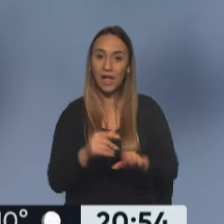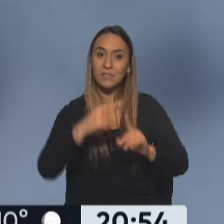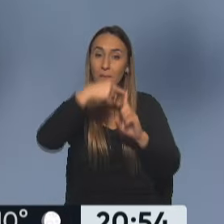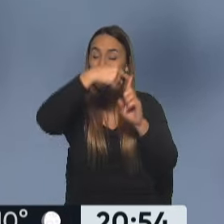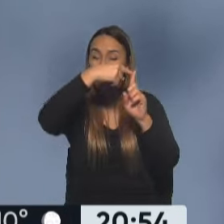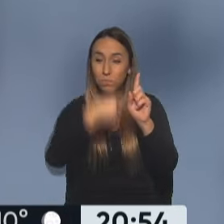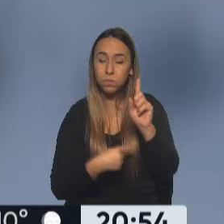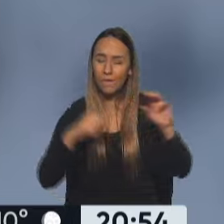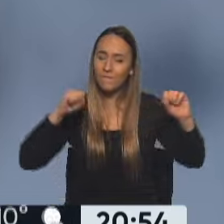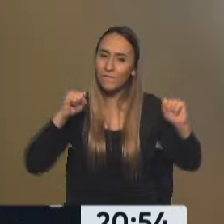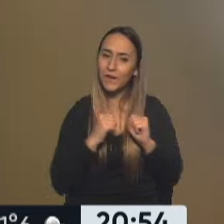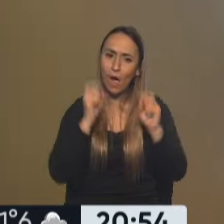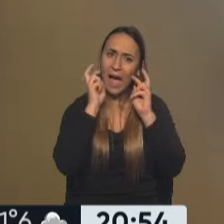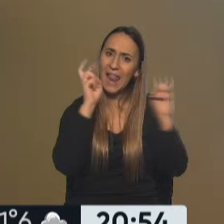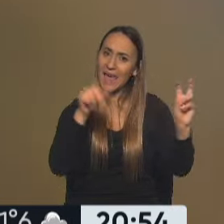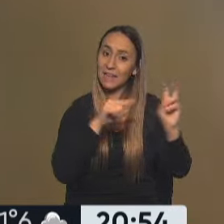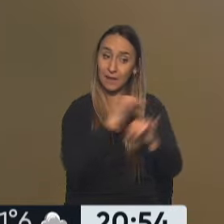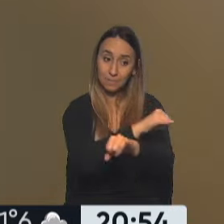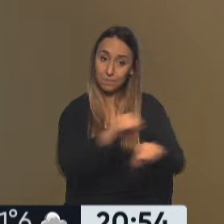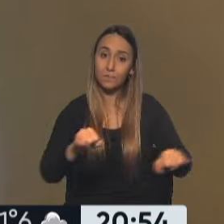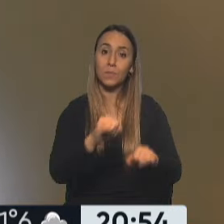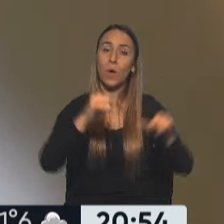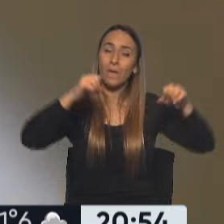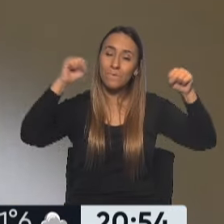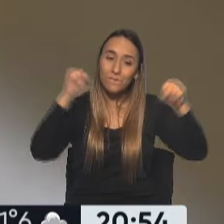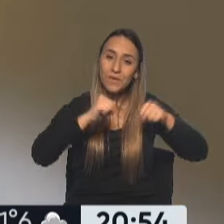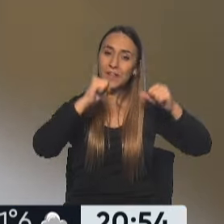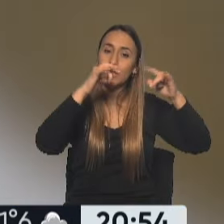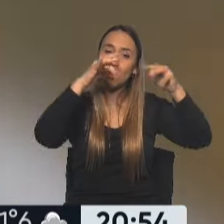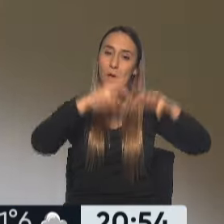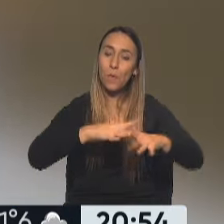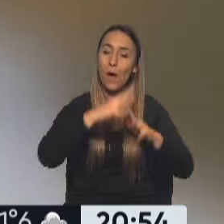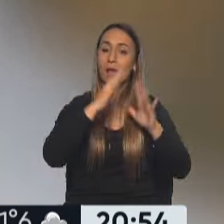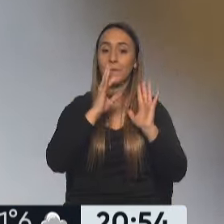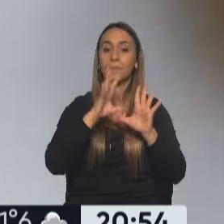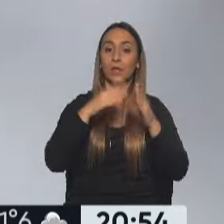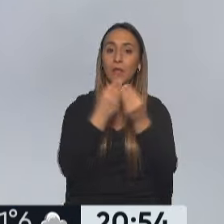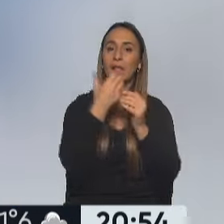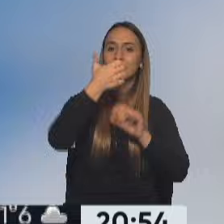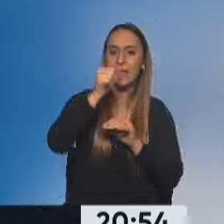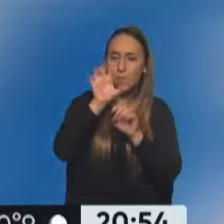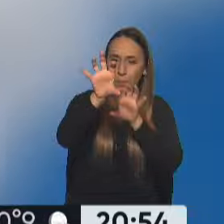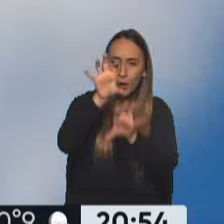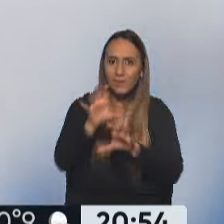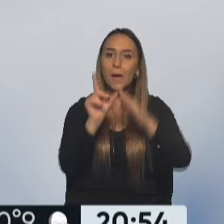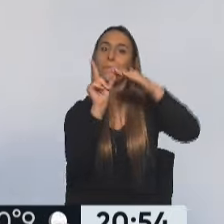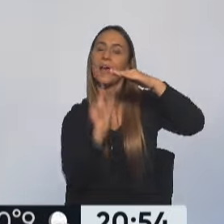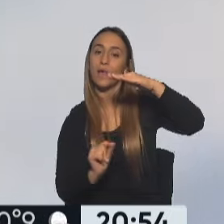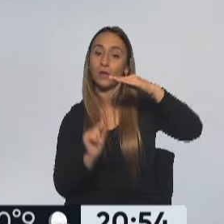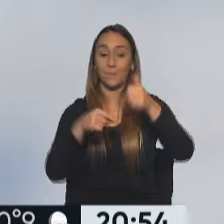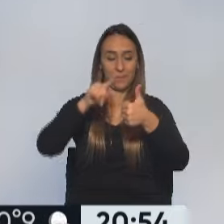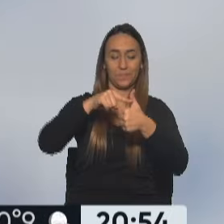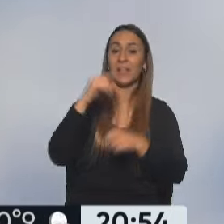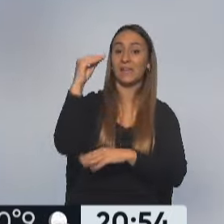afecta a esa región. El alerta por frío polar y nevadas afecta a 6 provincias de la Patagonia, especialmente a Santa